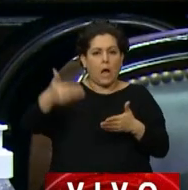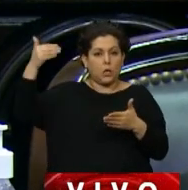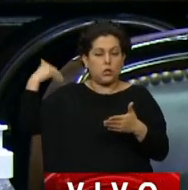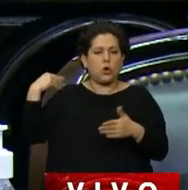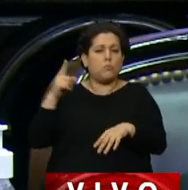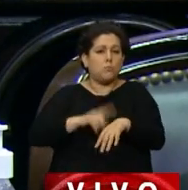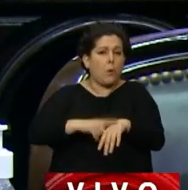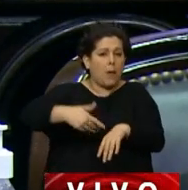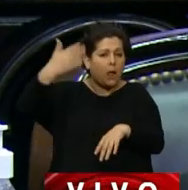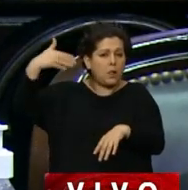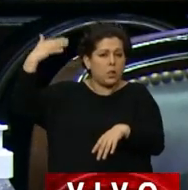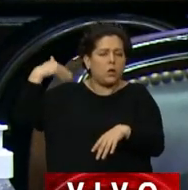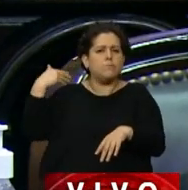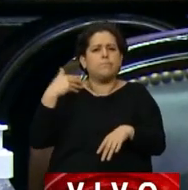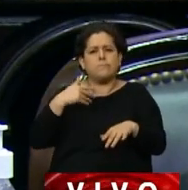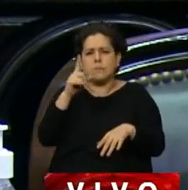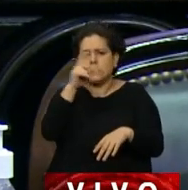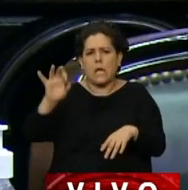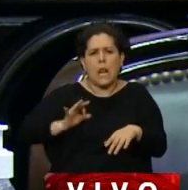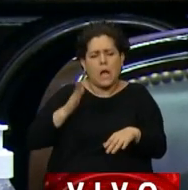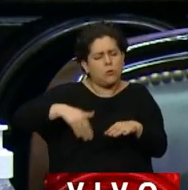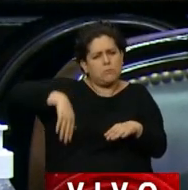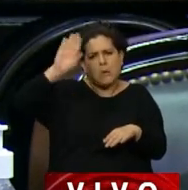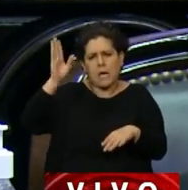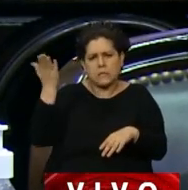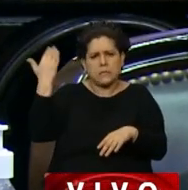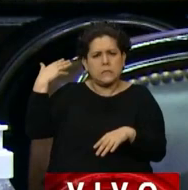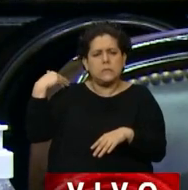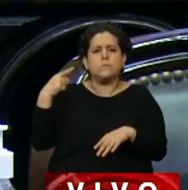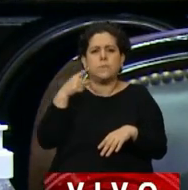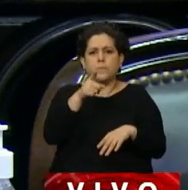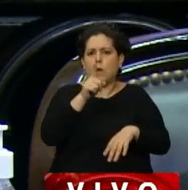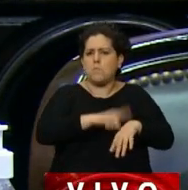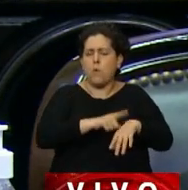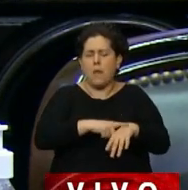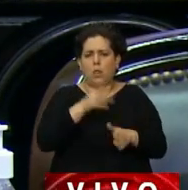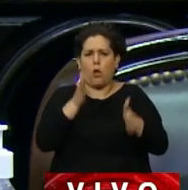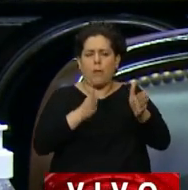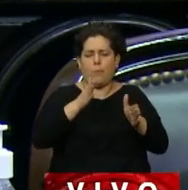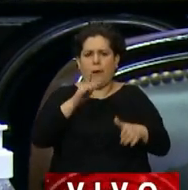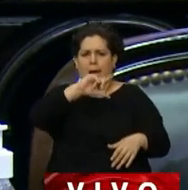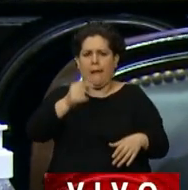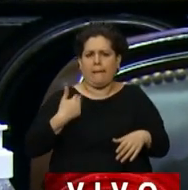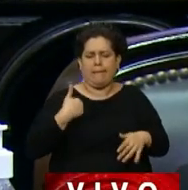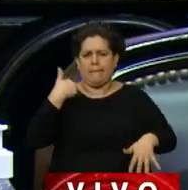aquel momento, hace más de 100 años, época convulsionada también de la Argentina,